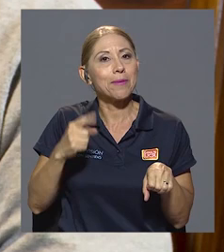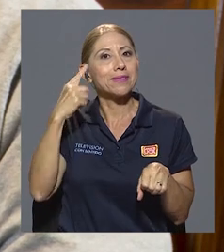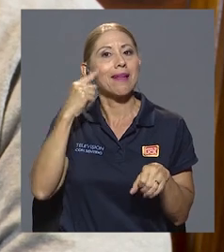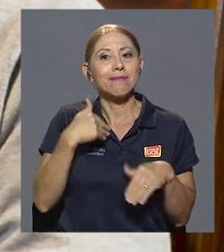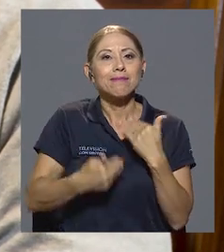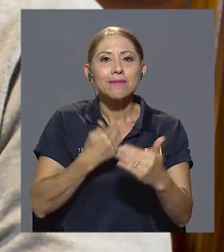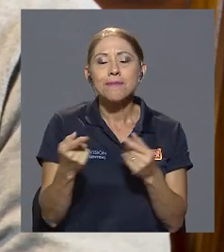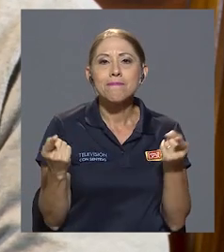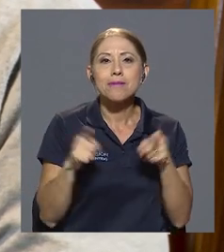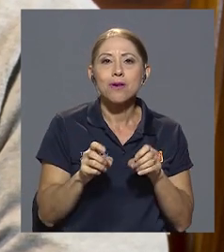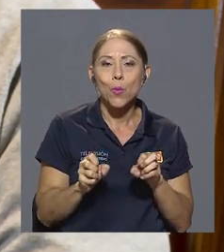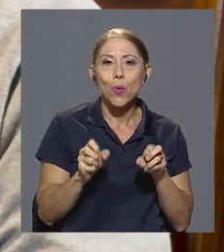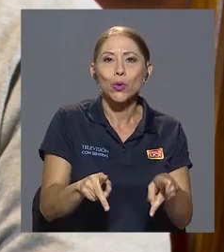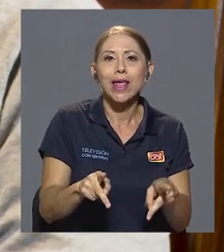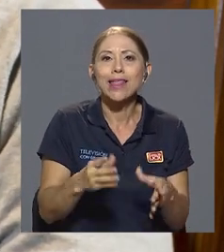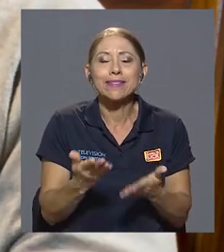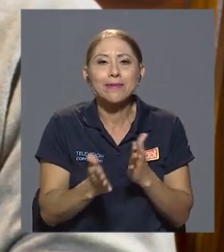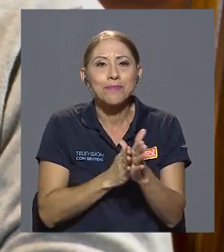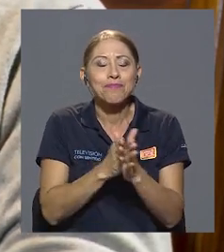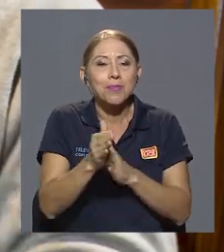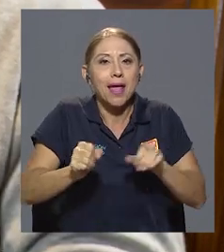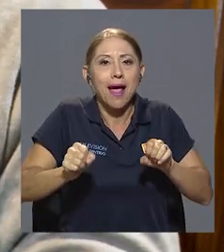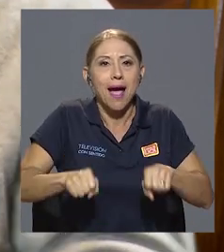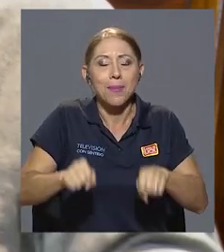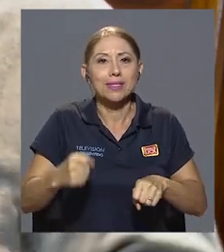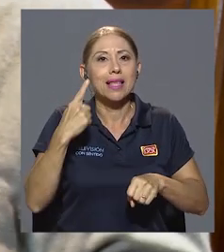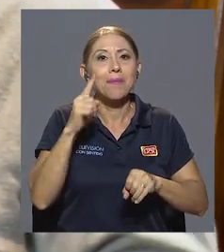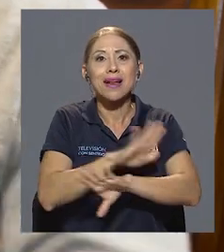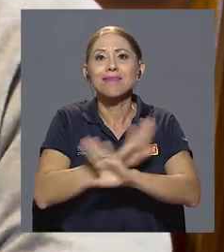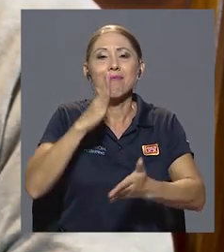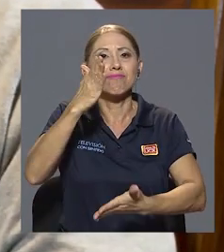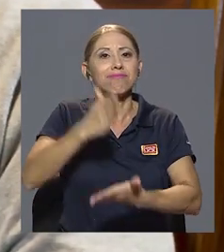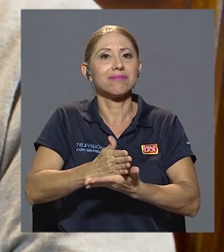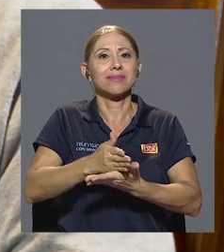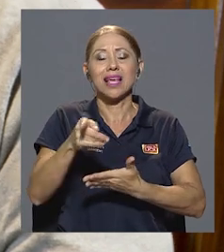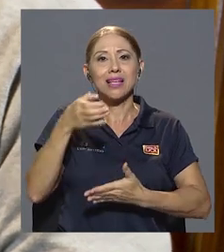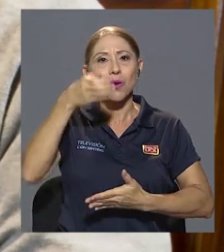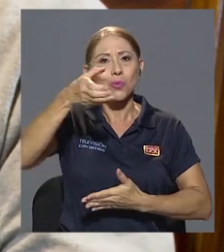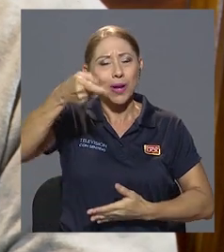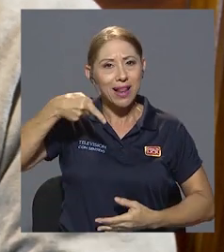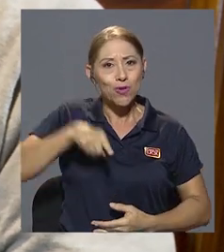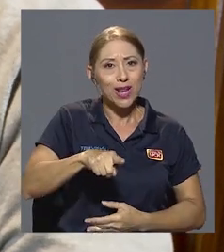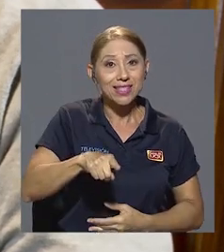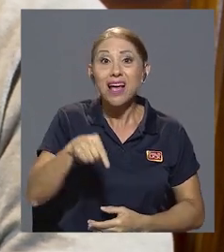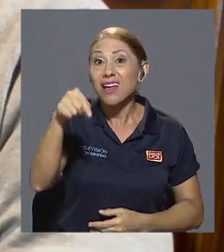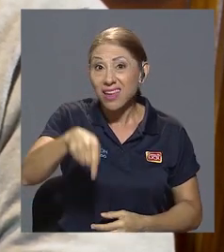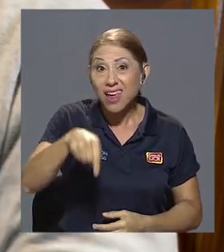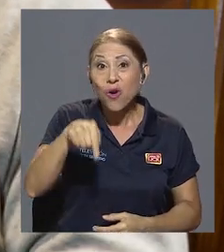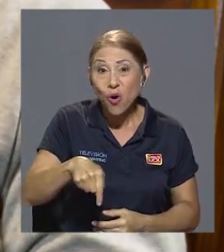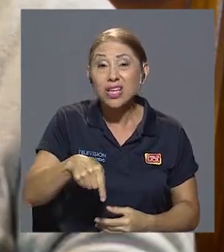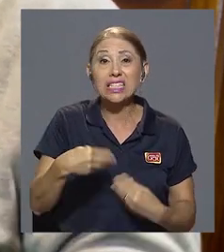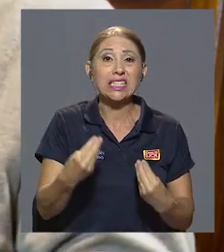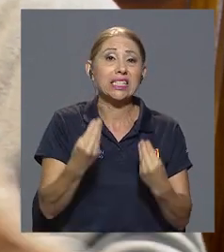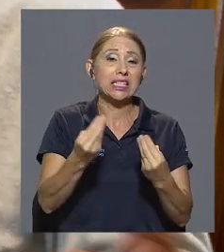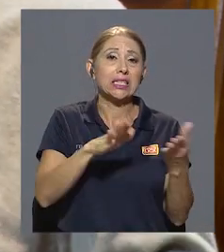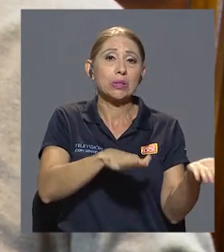oportunidades a capacidades para salir de esa de esa cultura la violencia que cobra o incluso más